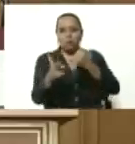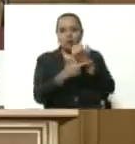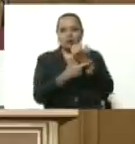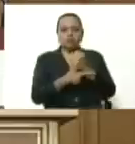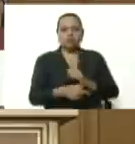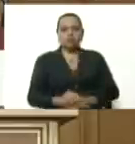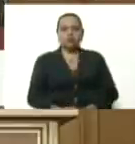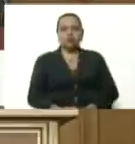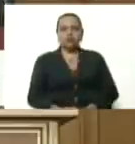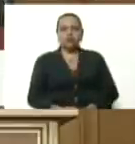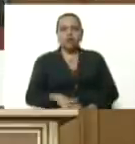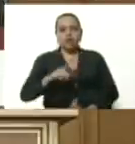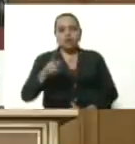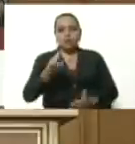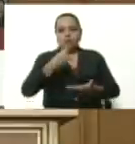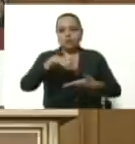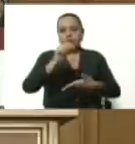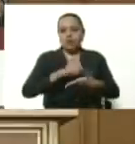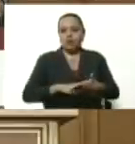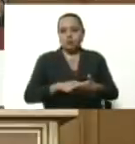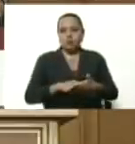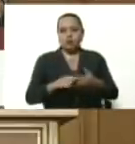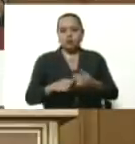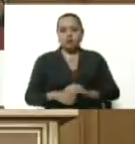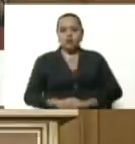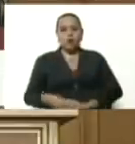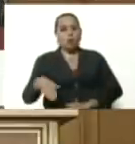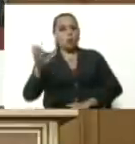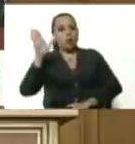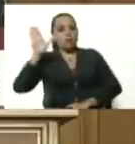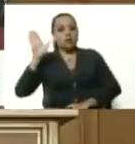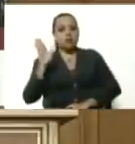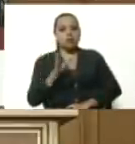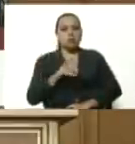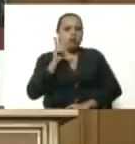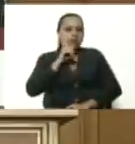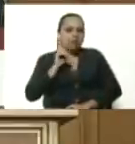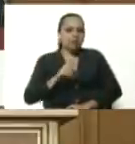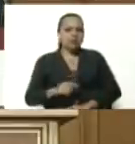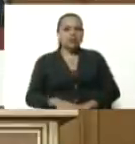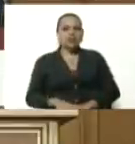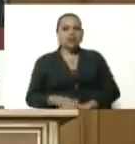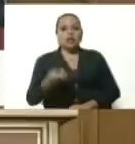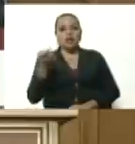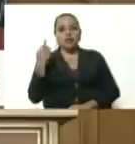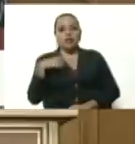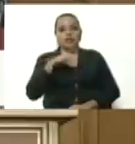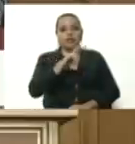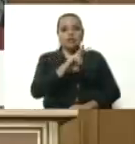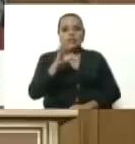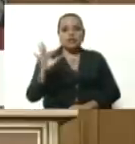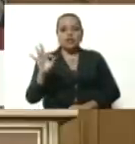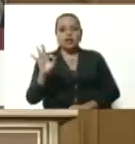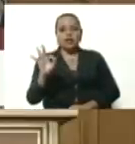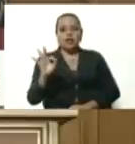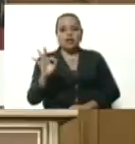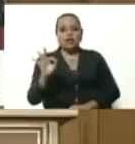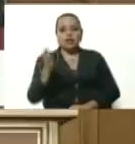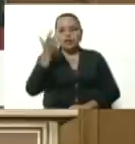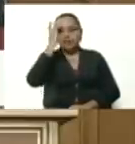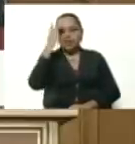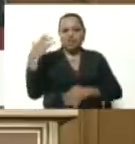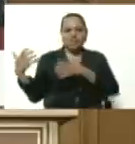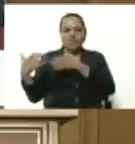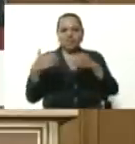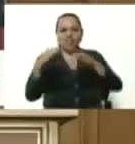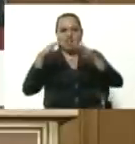bueno, firman el Estatuto de Transición que ya todos conocemos. El 23 de febrero, la Batalla de los Puentes, intento fallido de